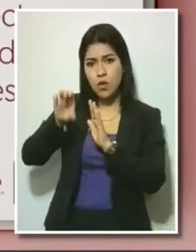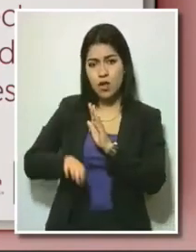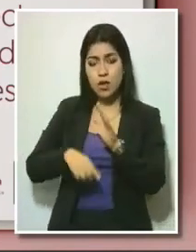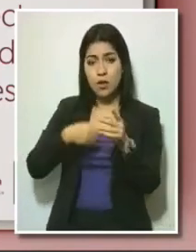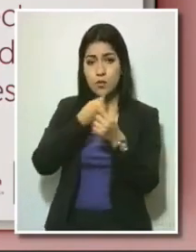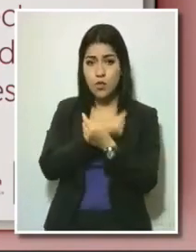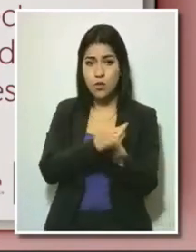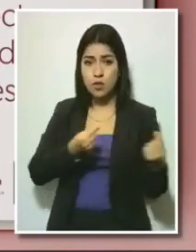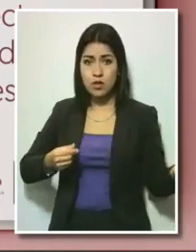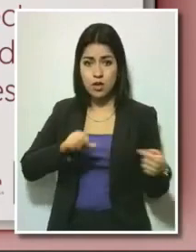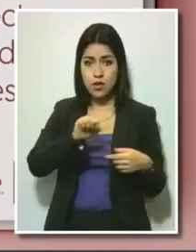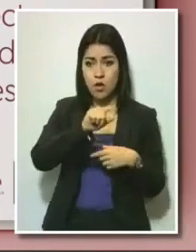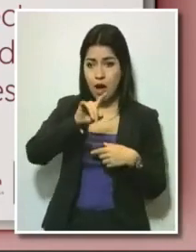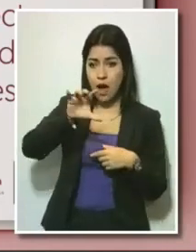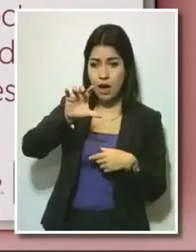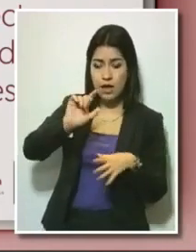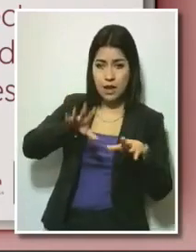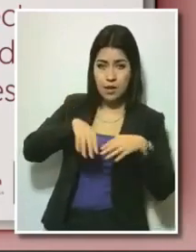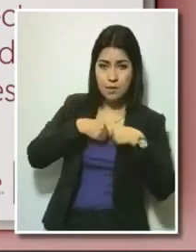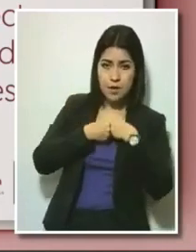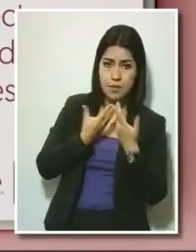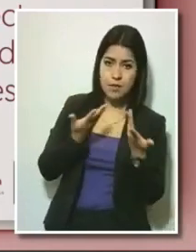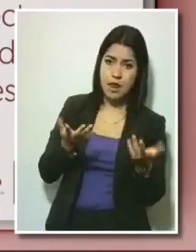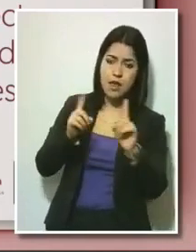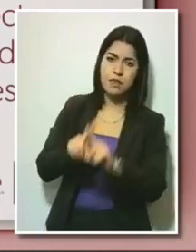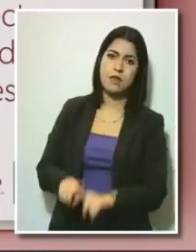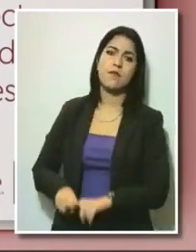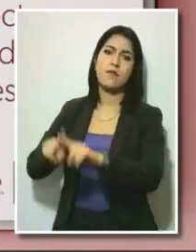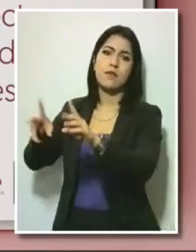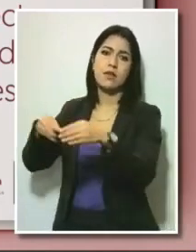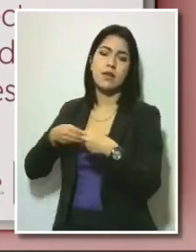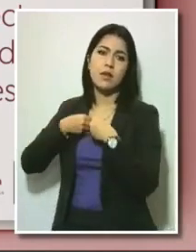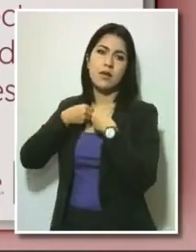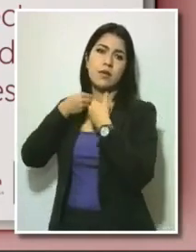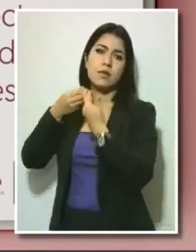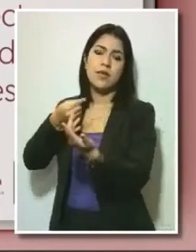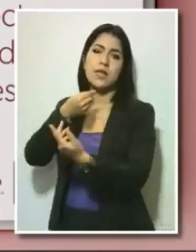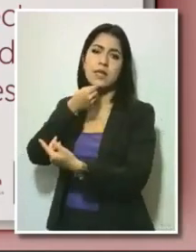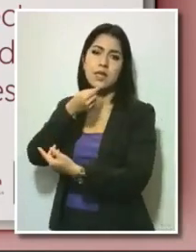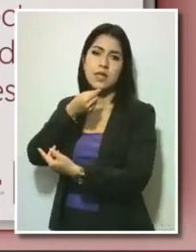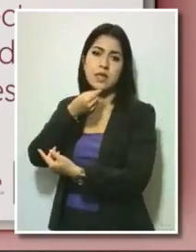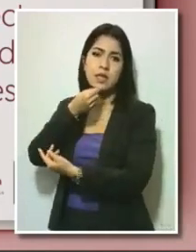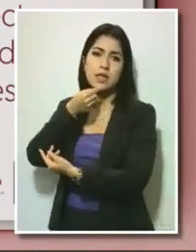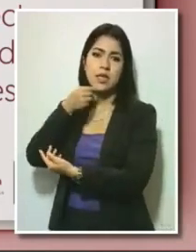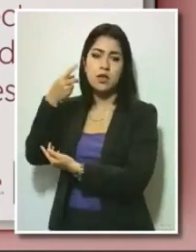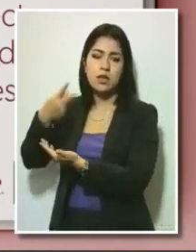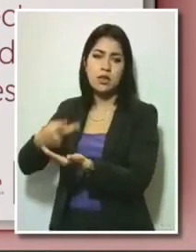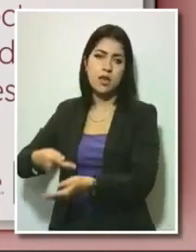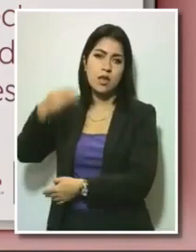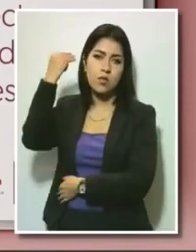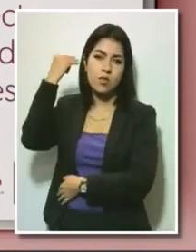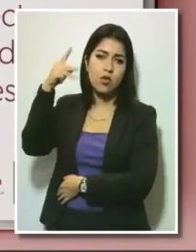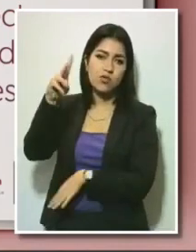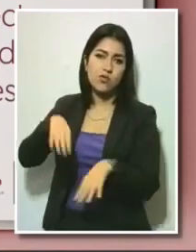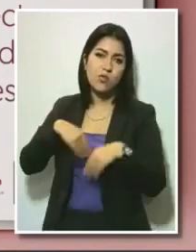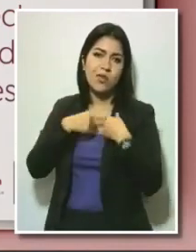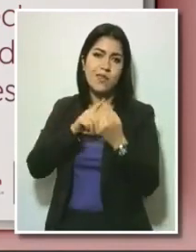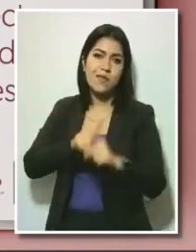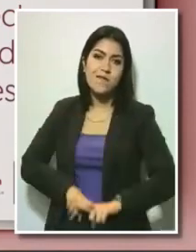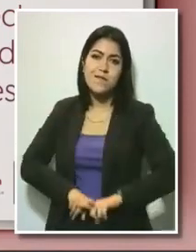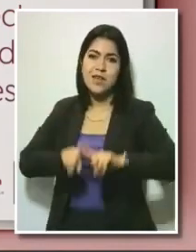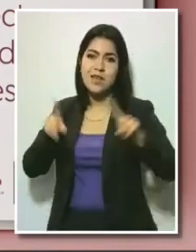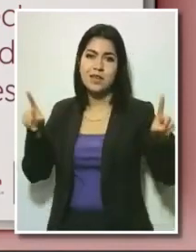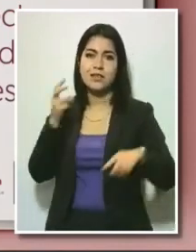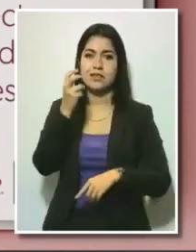en Aquila es distinta a la comunidad de un niño en una zona urbana de Morelia. Esta valorización